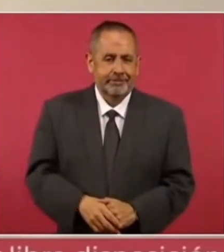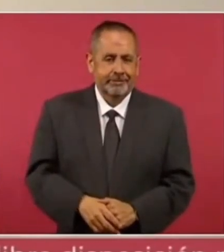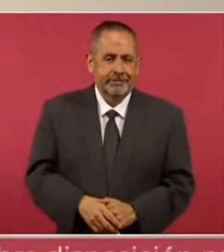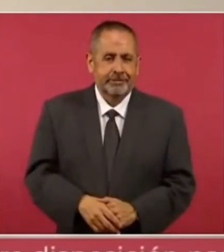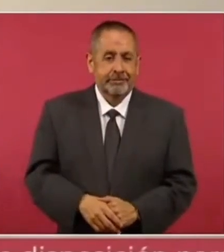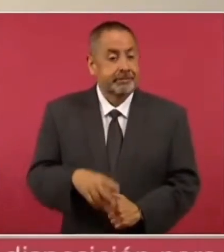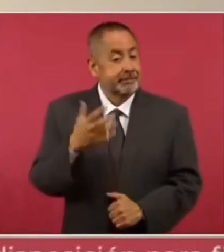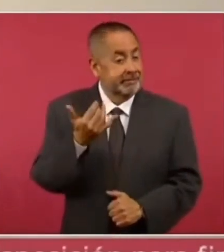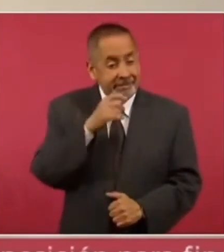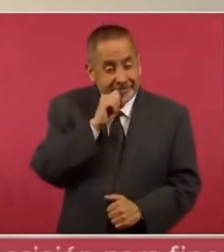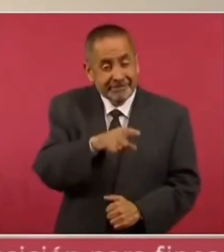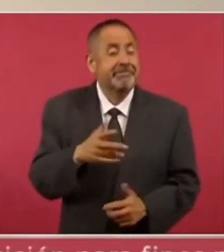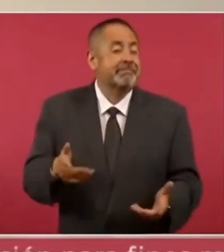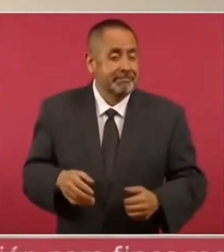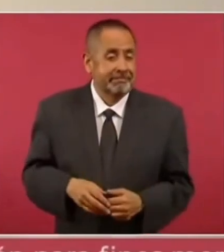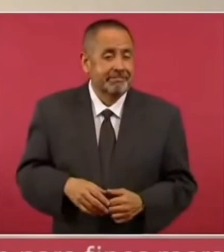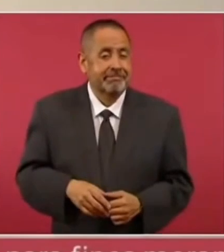Y empresas